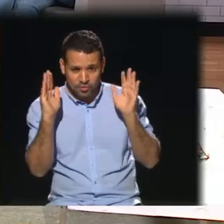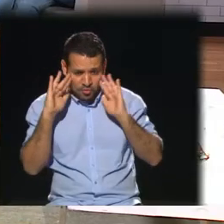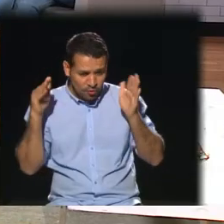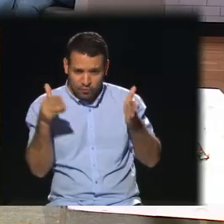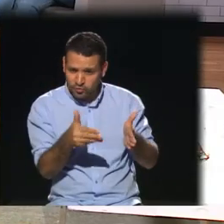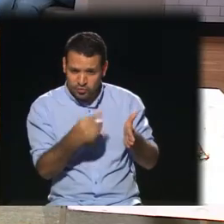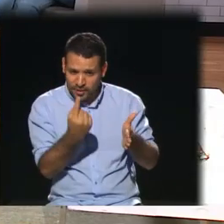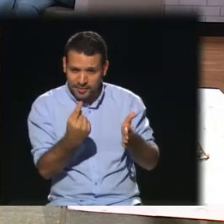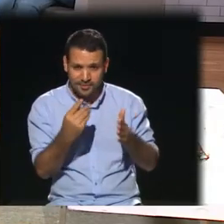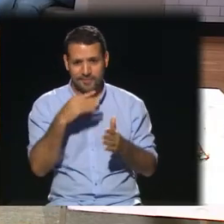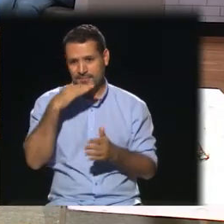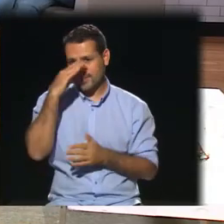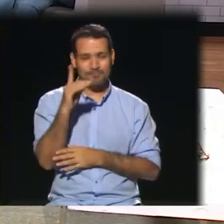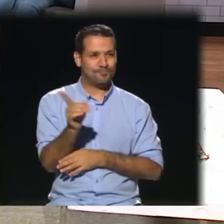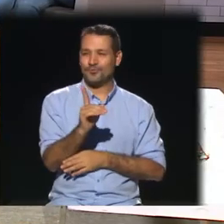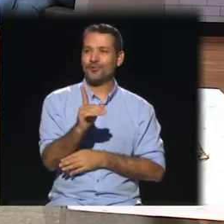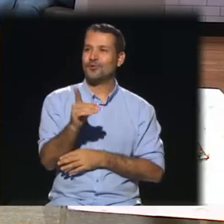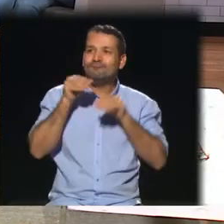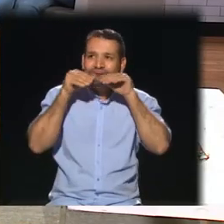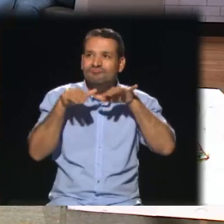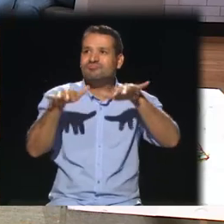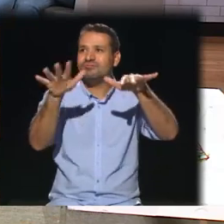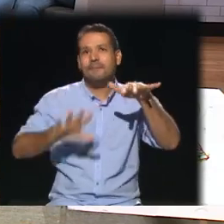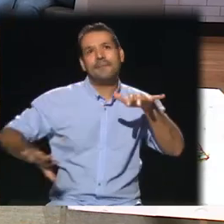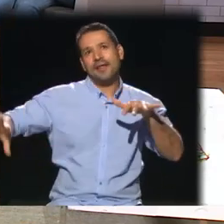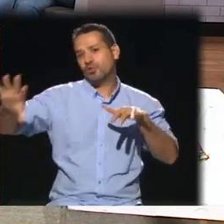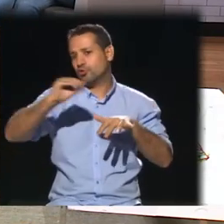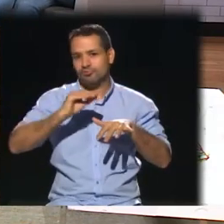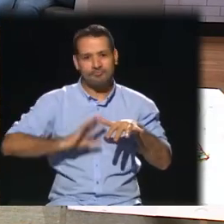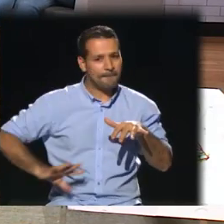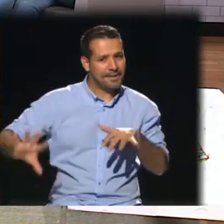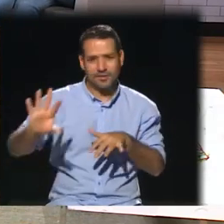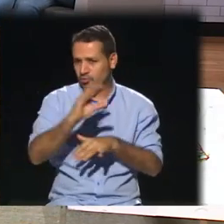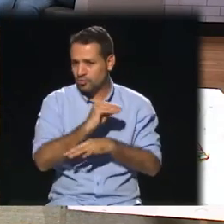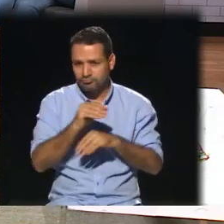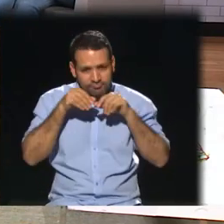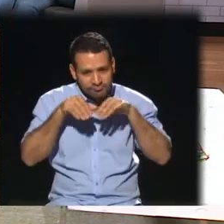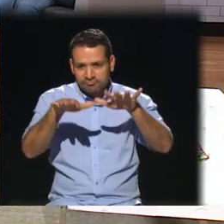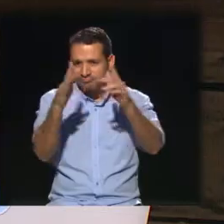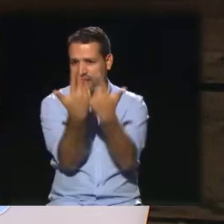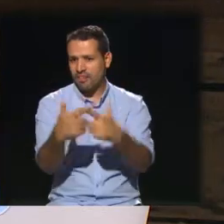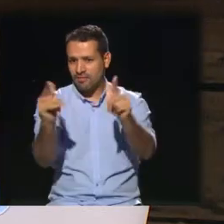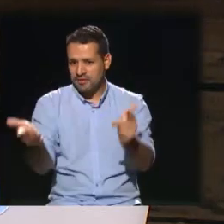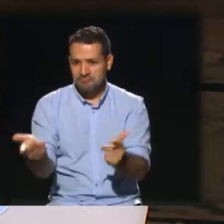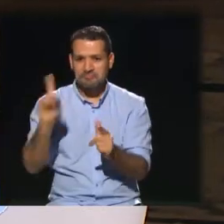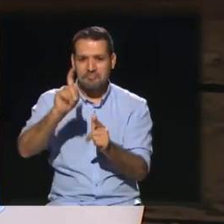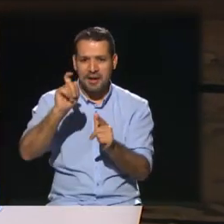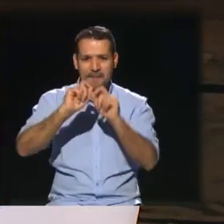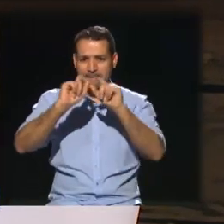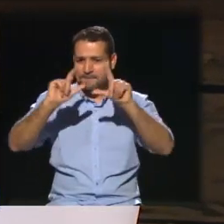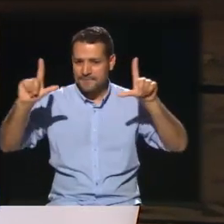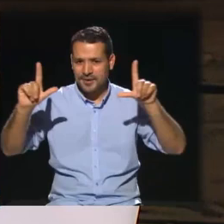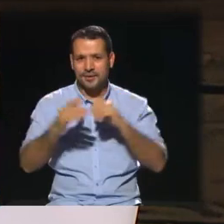no. La Aquí idea está abierta es... a todos. Exacto, la idea es que sea de todos y para todos. Excelente. Entonces, la idea es que